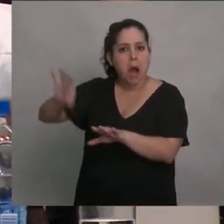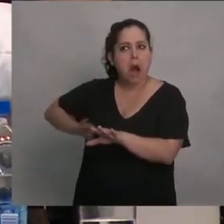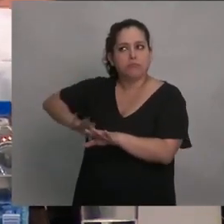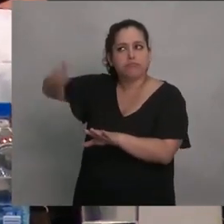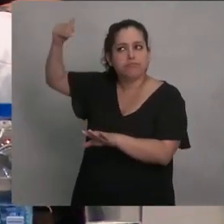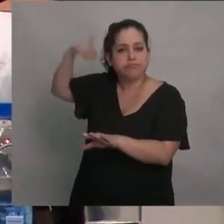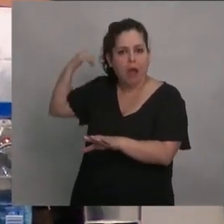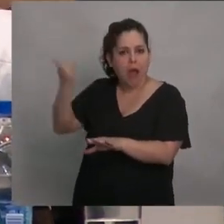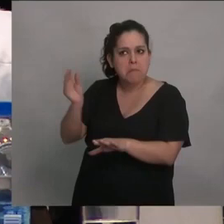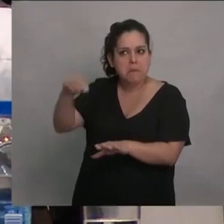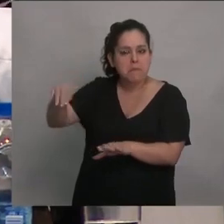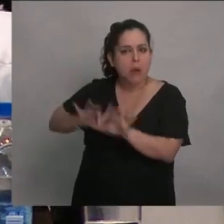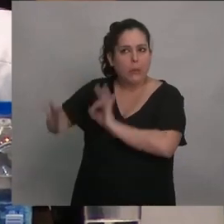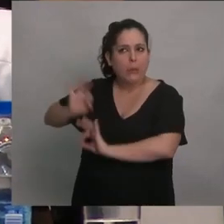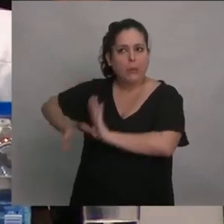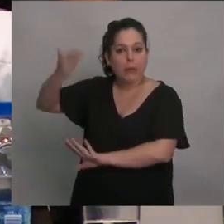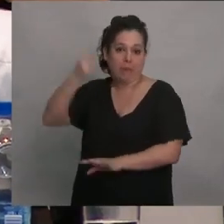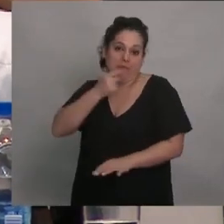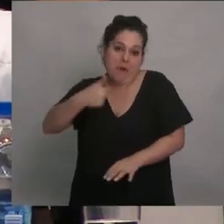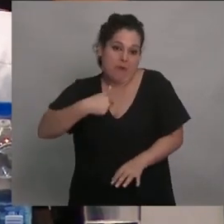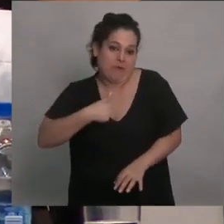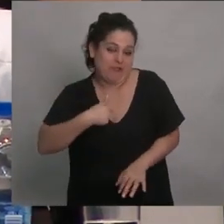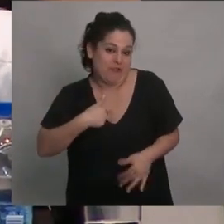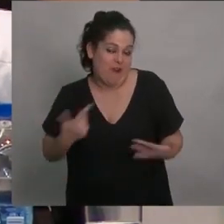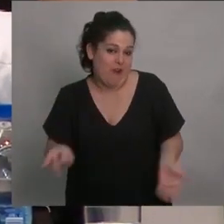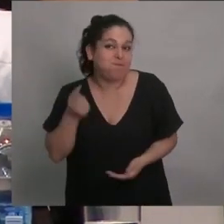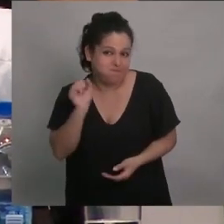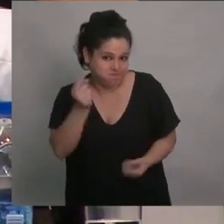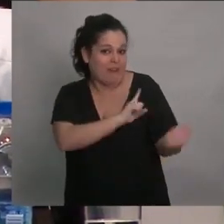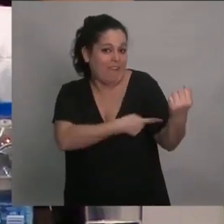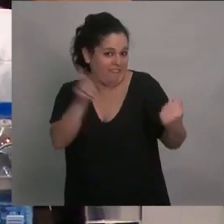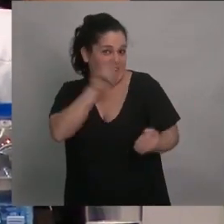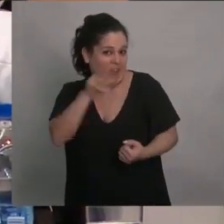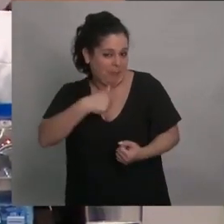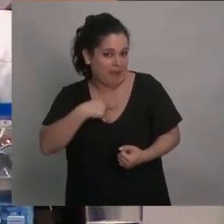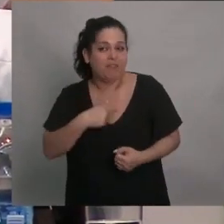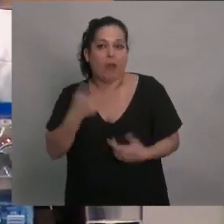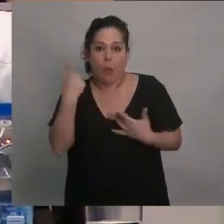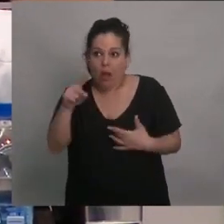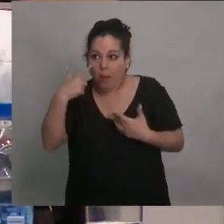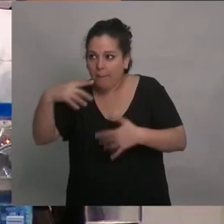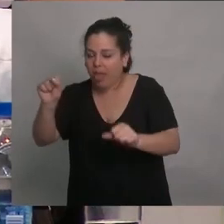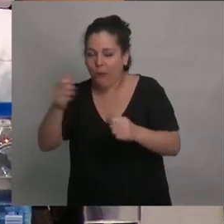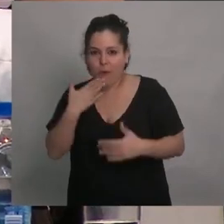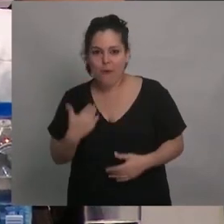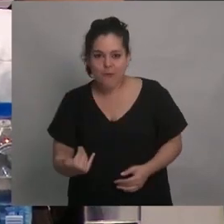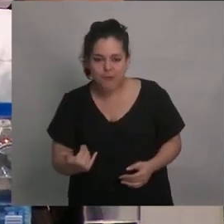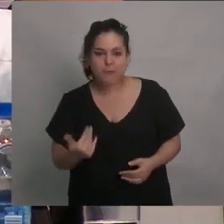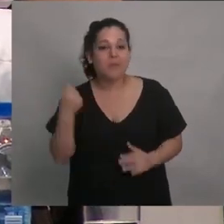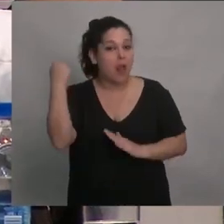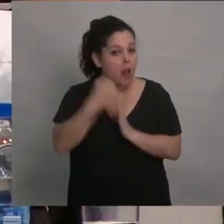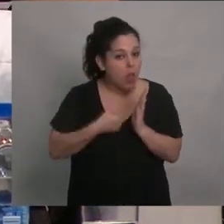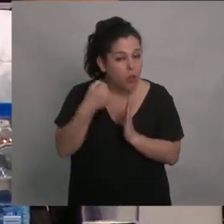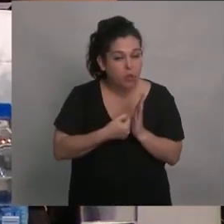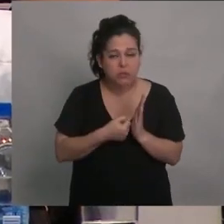como yo, por ejemplo, pero a la hora de escribir, de hacer las conexiones, resultó extraordinario. Las luchas,